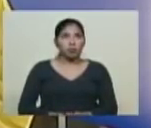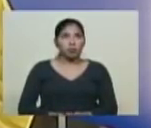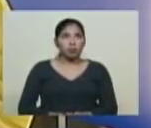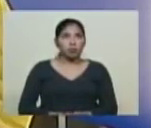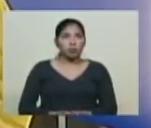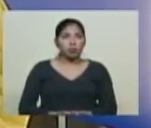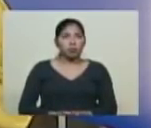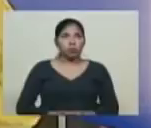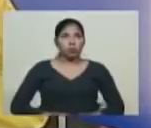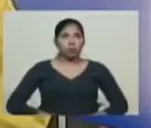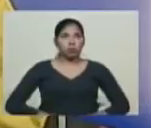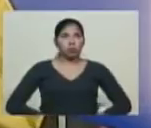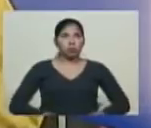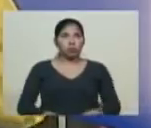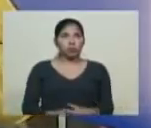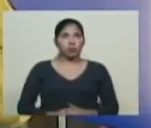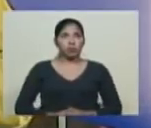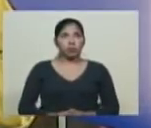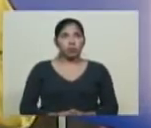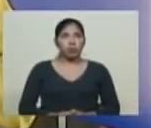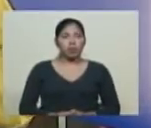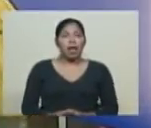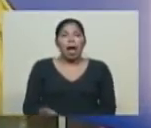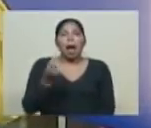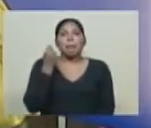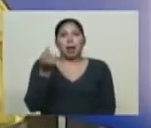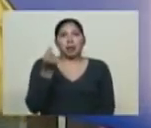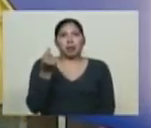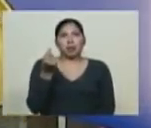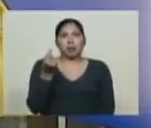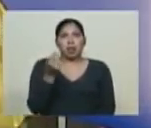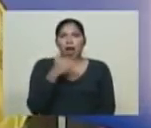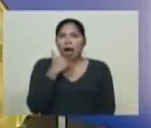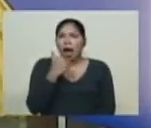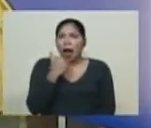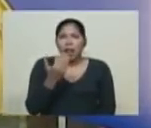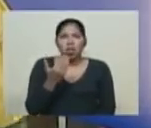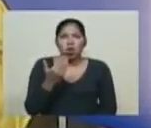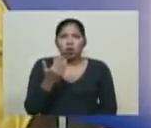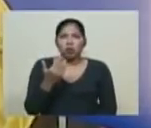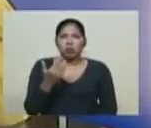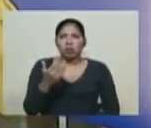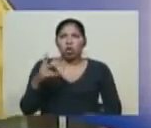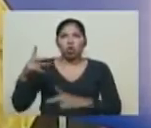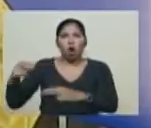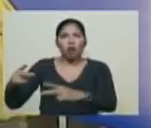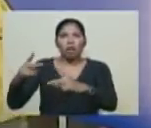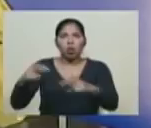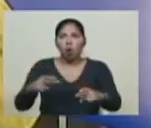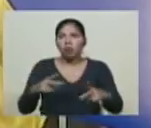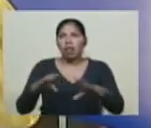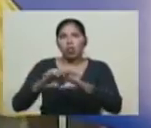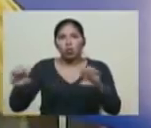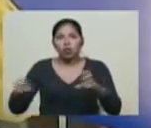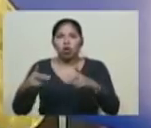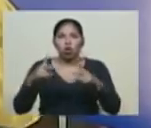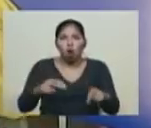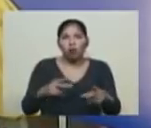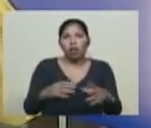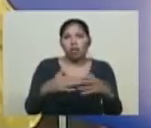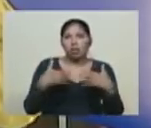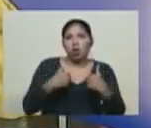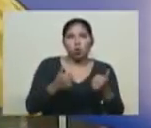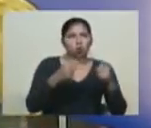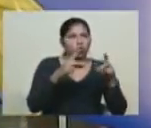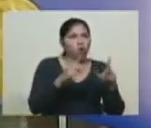Y a pesar de ese momento difícil, jamás se redujo la inversión social en salud, en educación, en